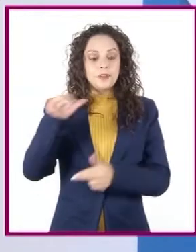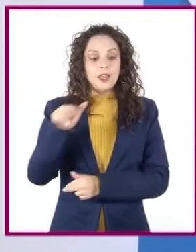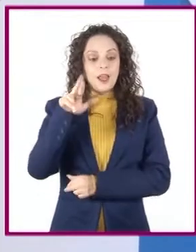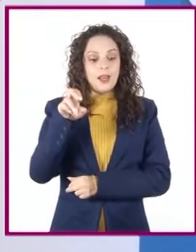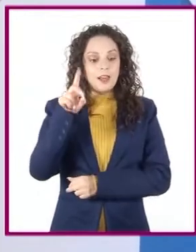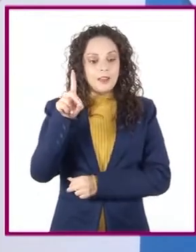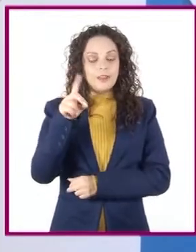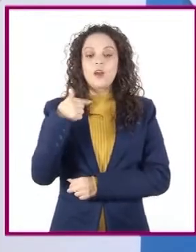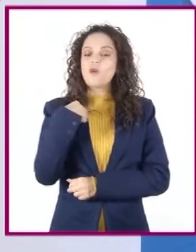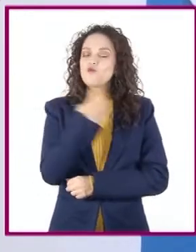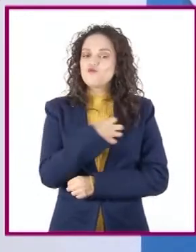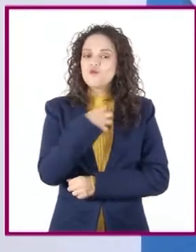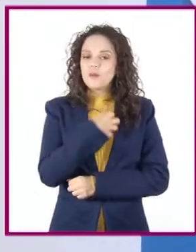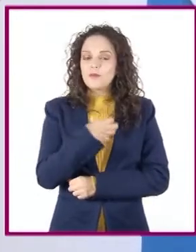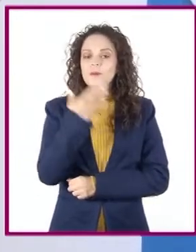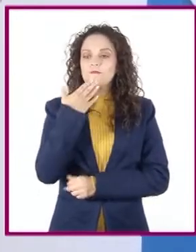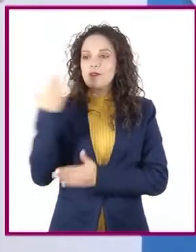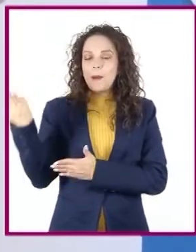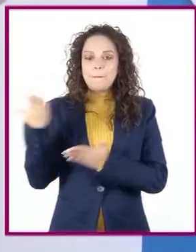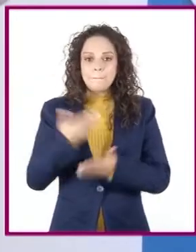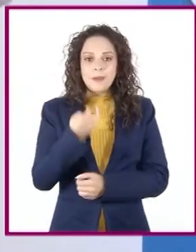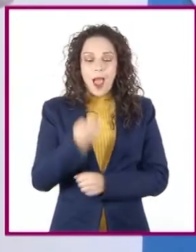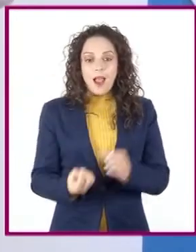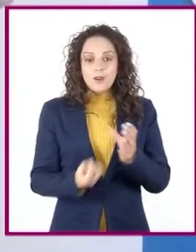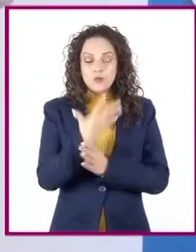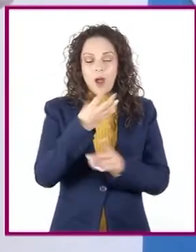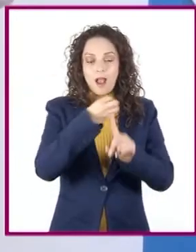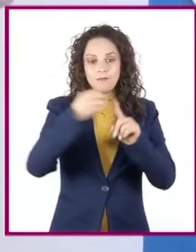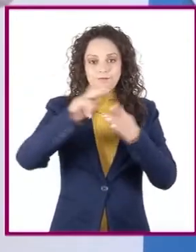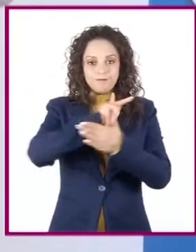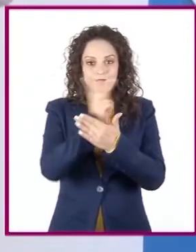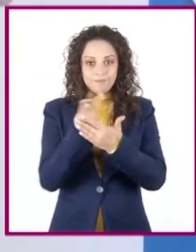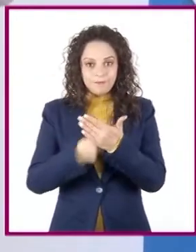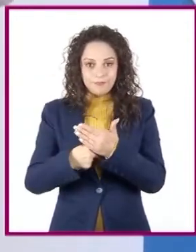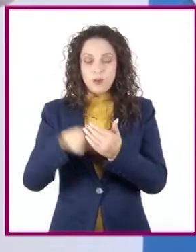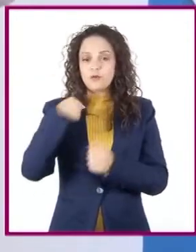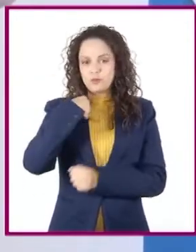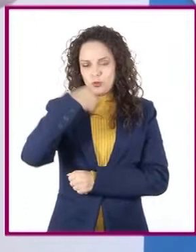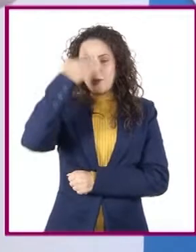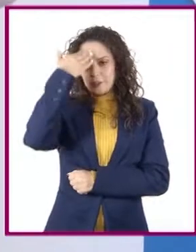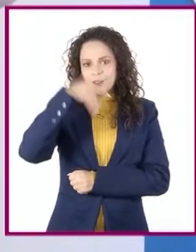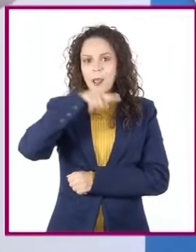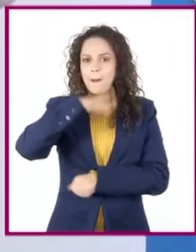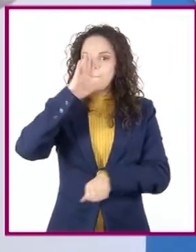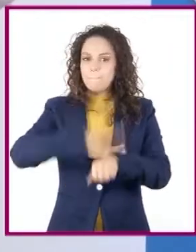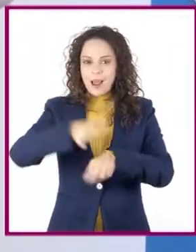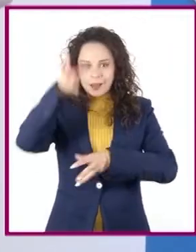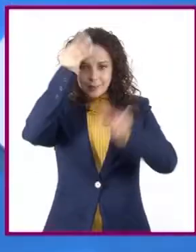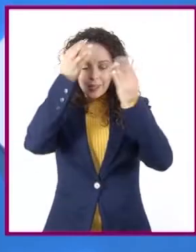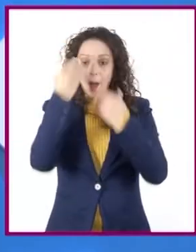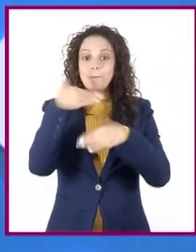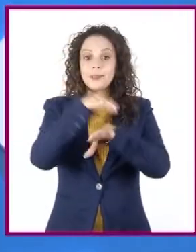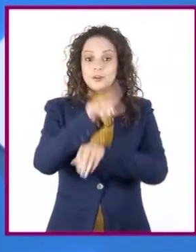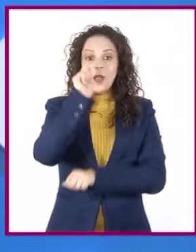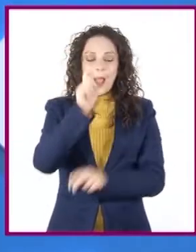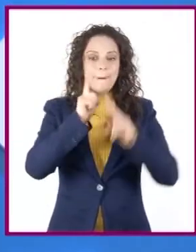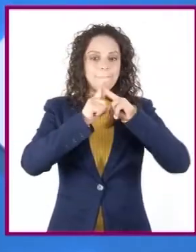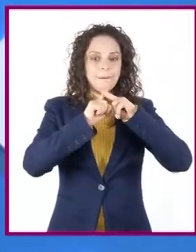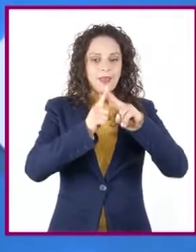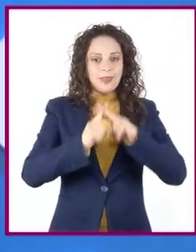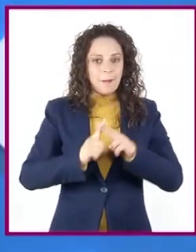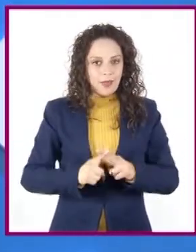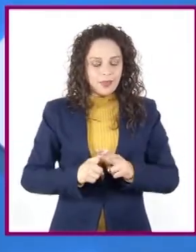la bienvenida a esta nueva sesión, en la que seguramente aprenderán más sobre las matemáticas.